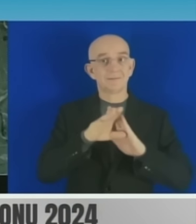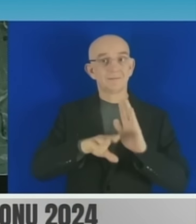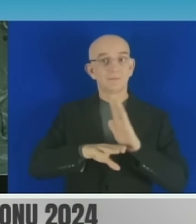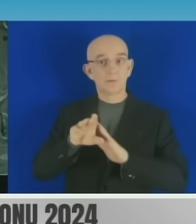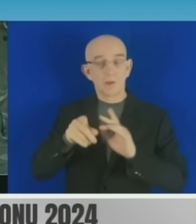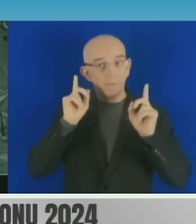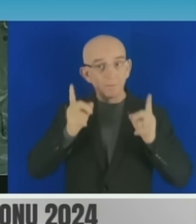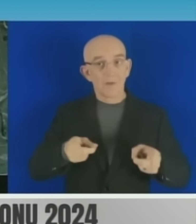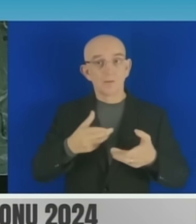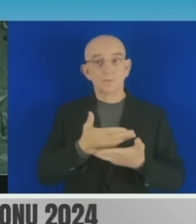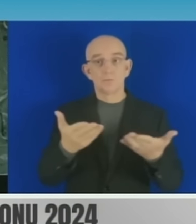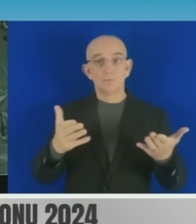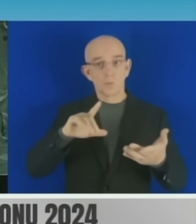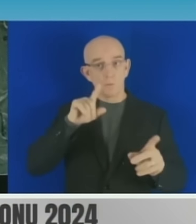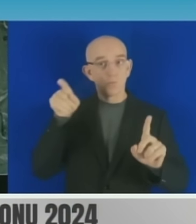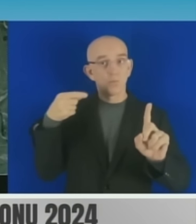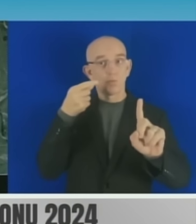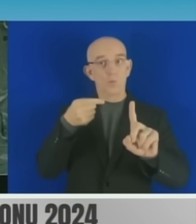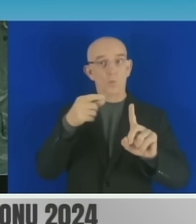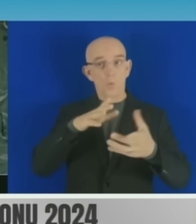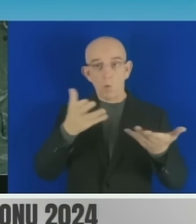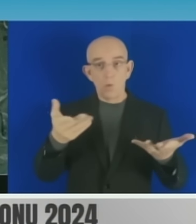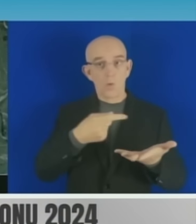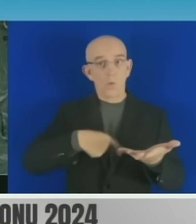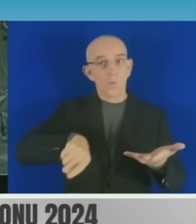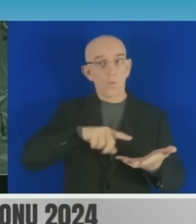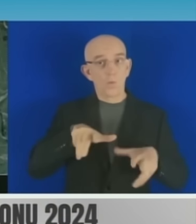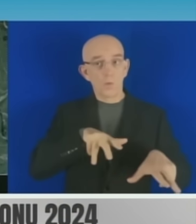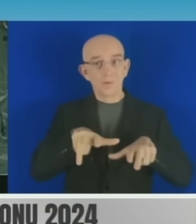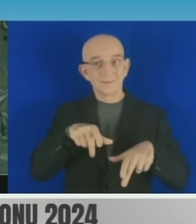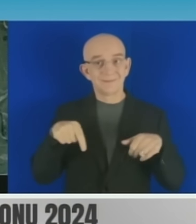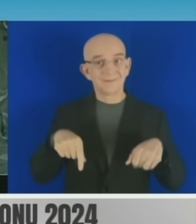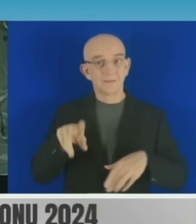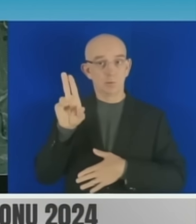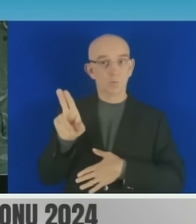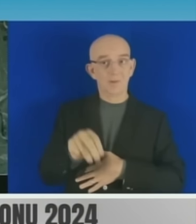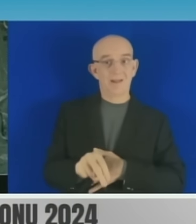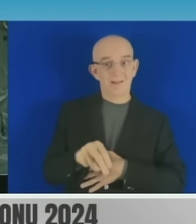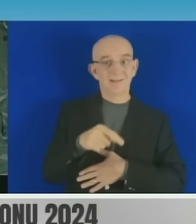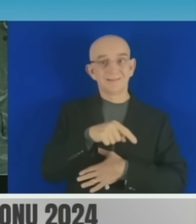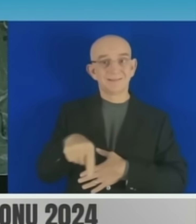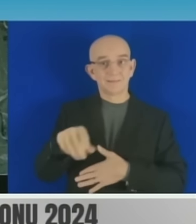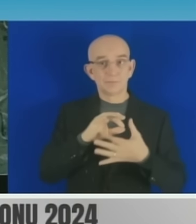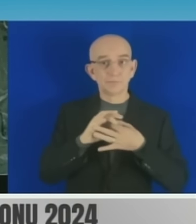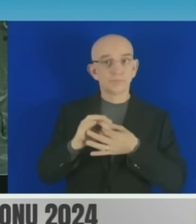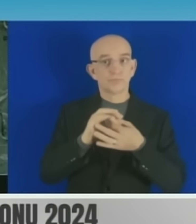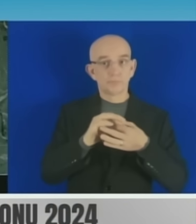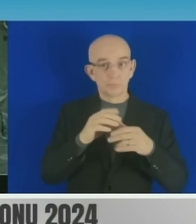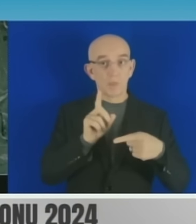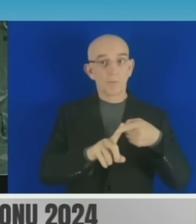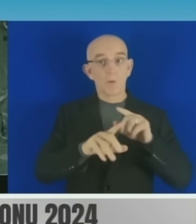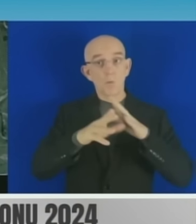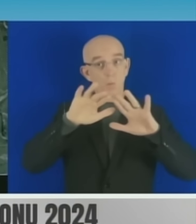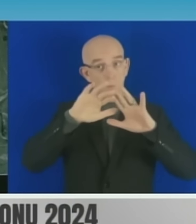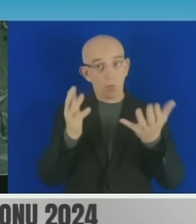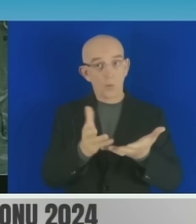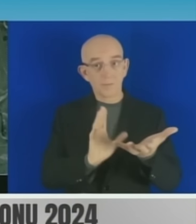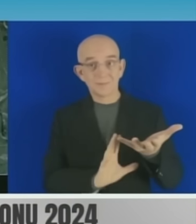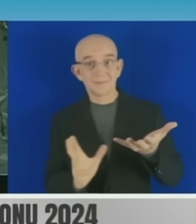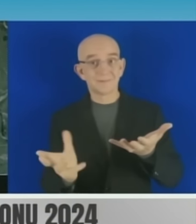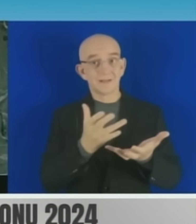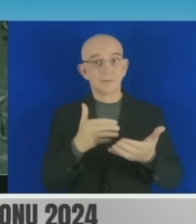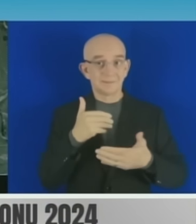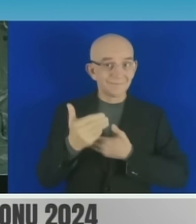en particular las del sur global, retomen el camino hacia la consecución oportuna de los ODS, para lo cual es